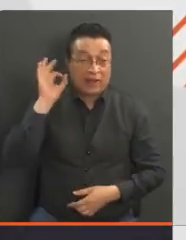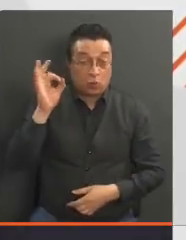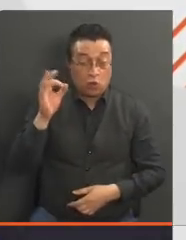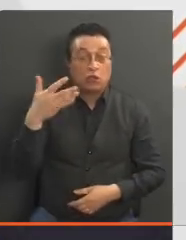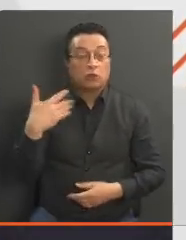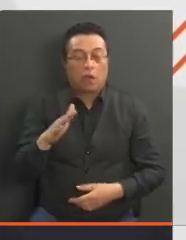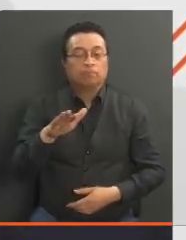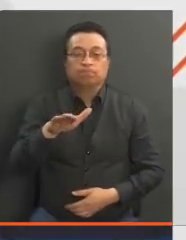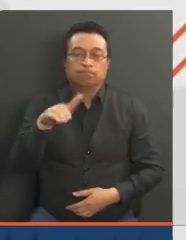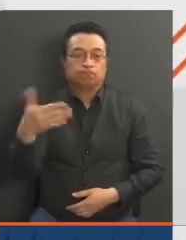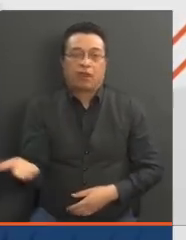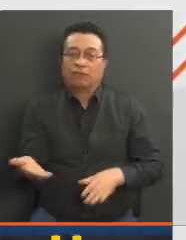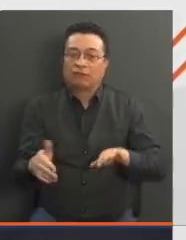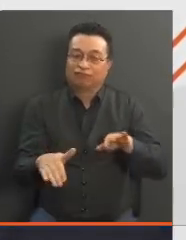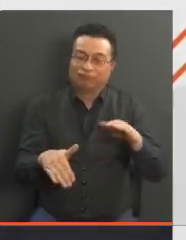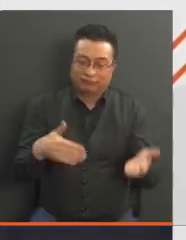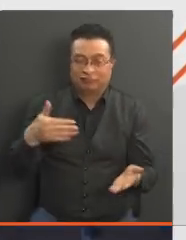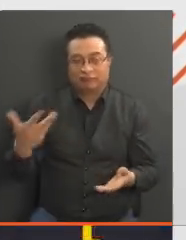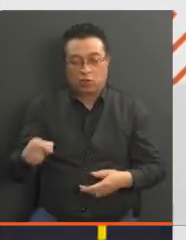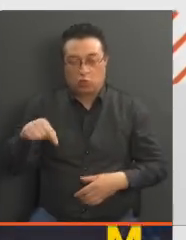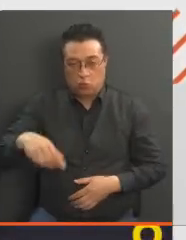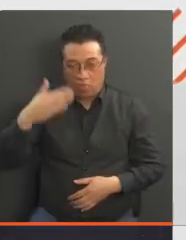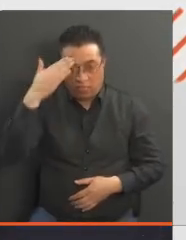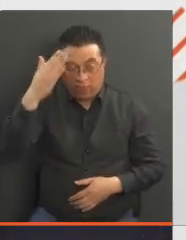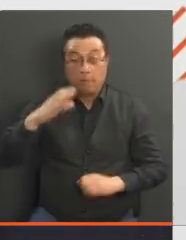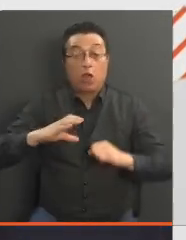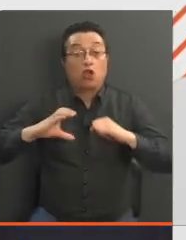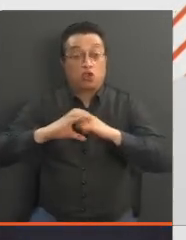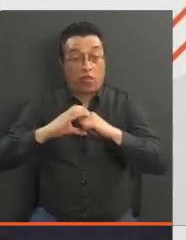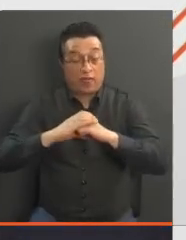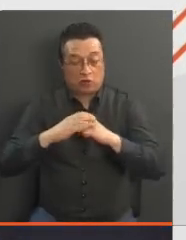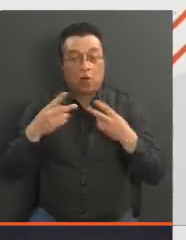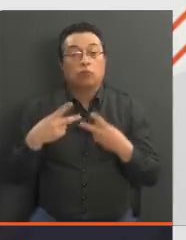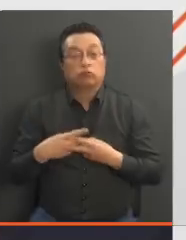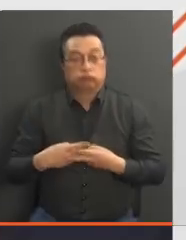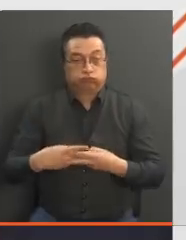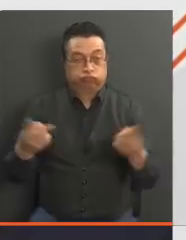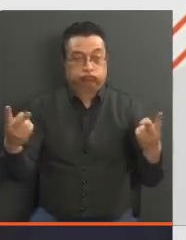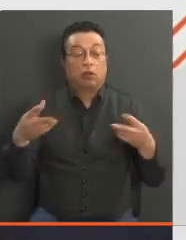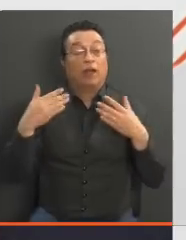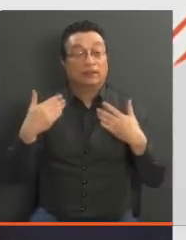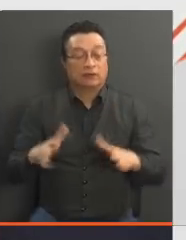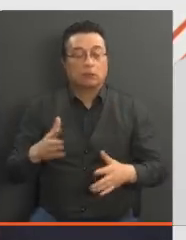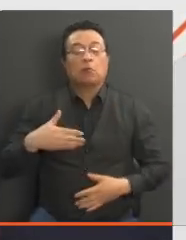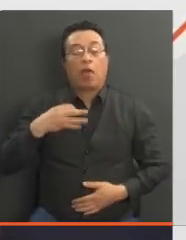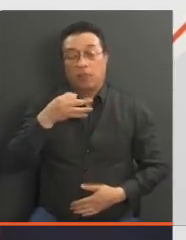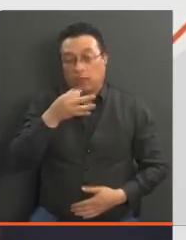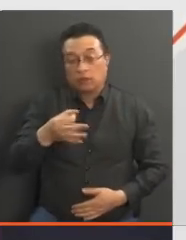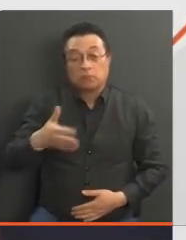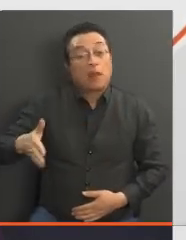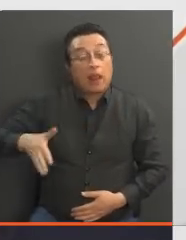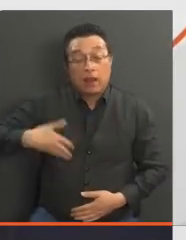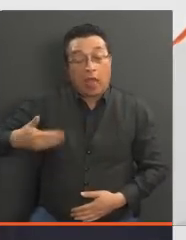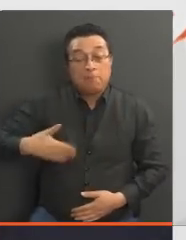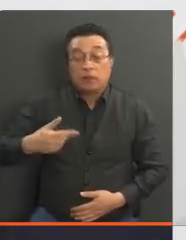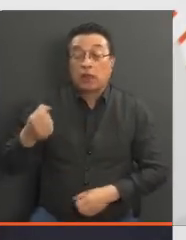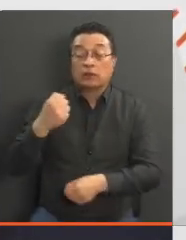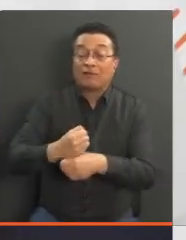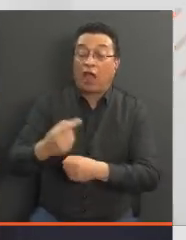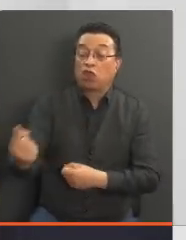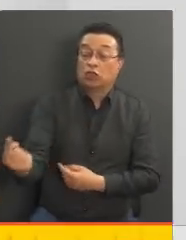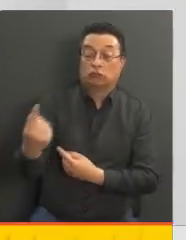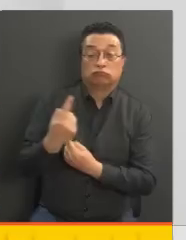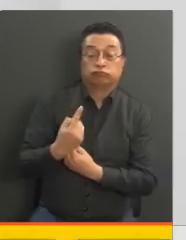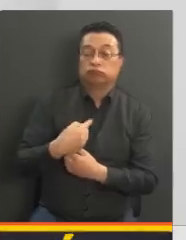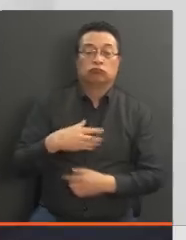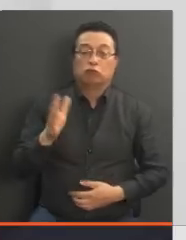durante esta jornada, Codelco emitió un comunicado de prensa en donde lamentó la ausencia de los trabajadores e insistió